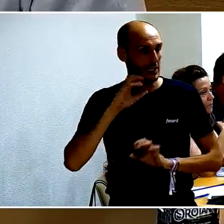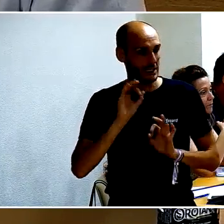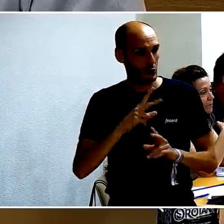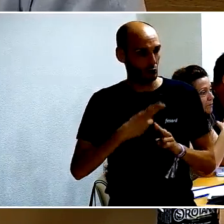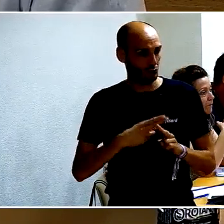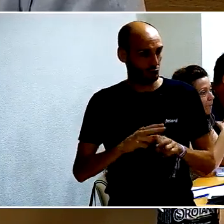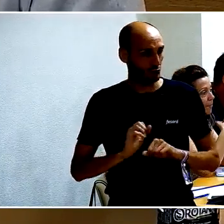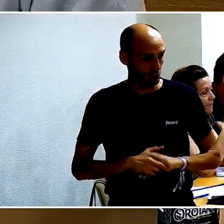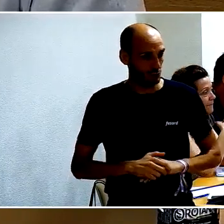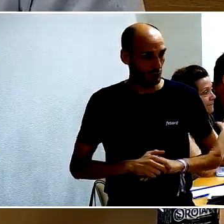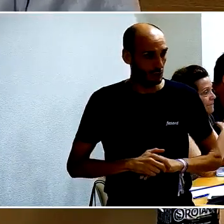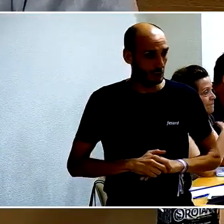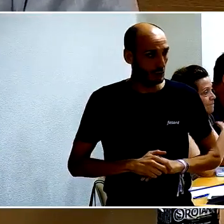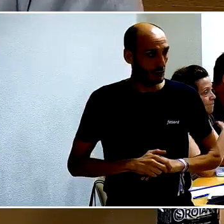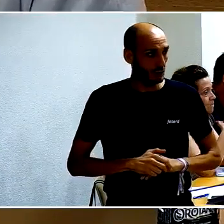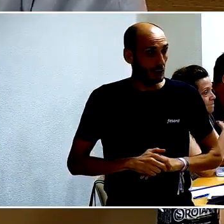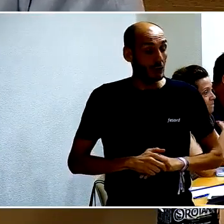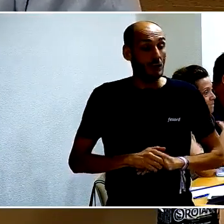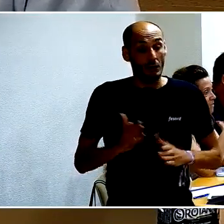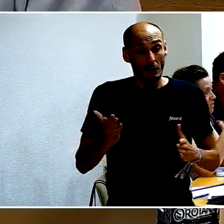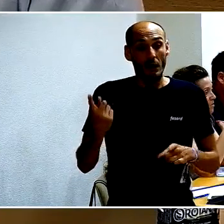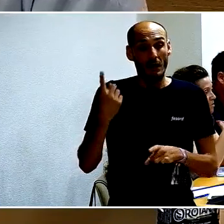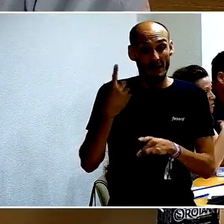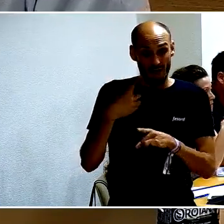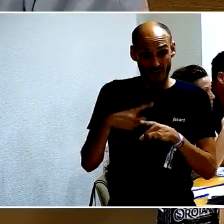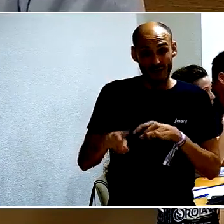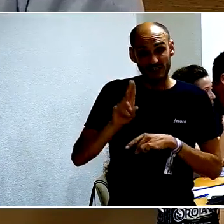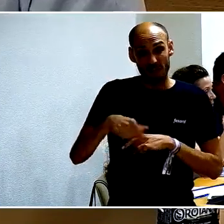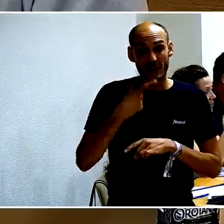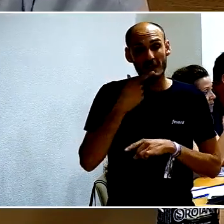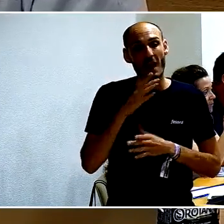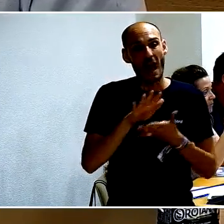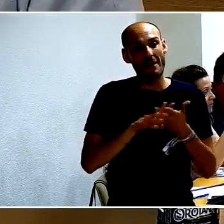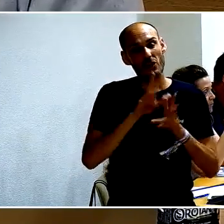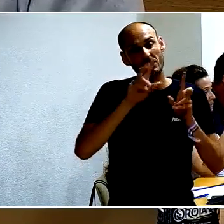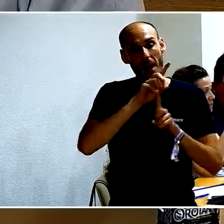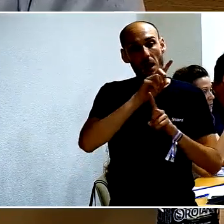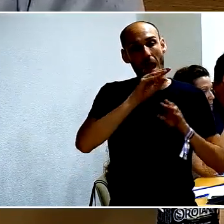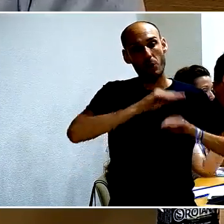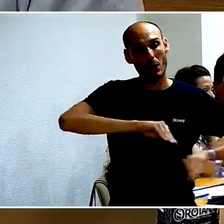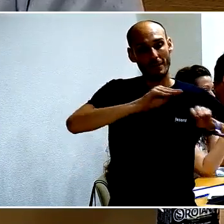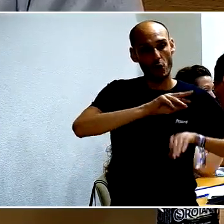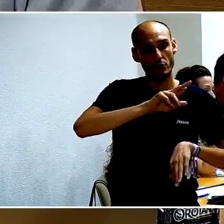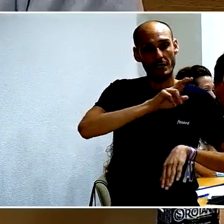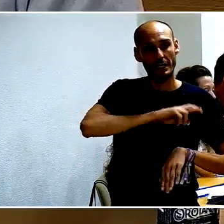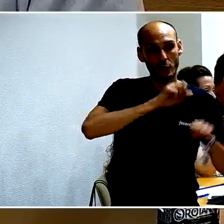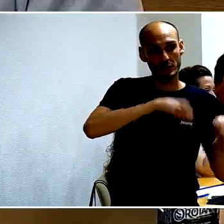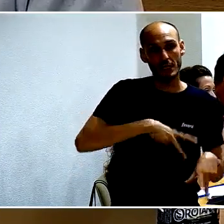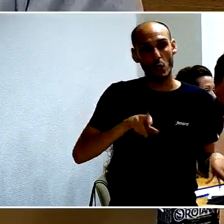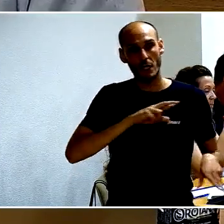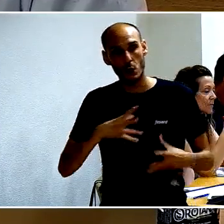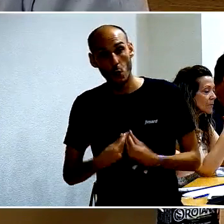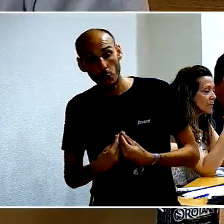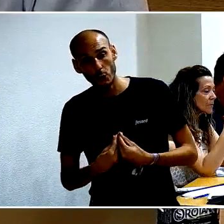diferencia es, y entroncando también por el cuestionamiento de una educación laica y no laica, efectivamente, tiene que ser una educación laica. ¿Por